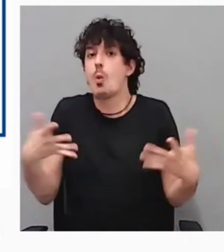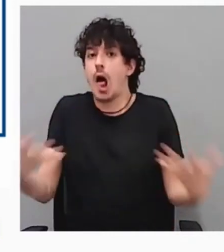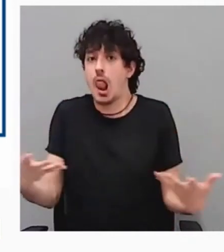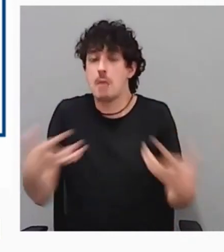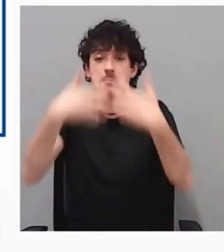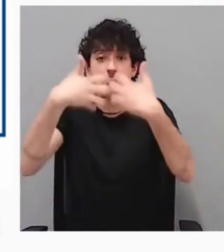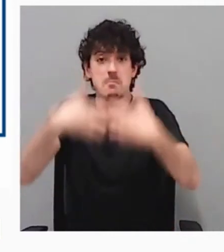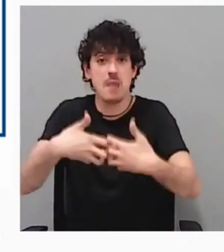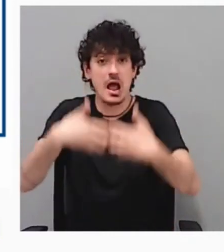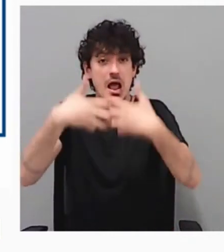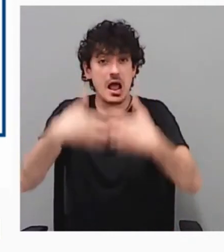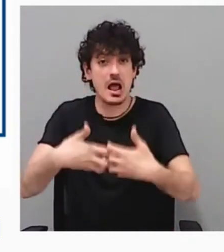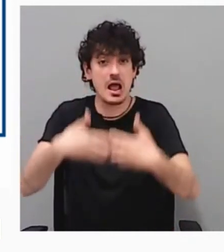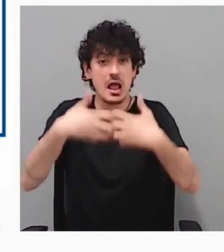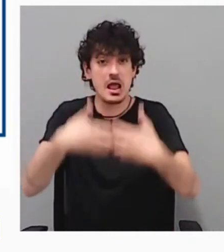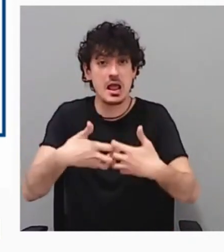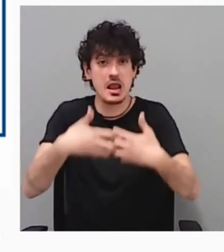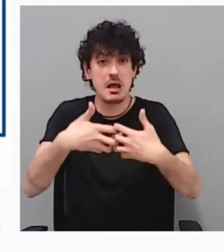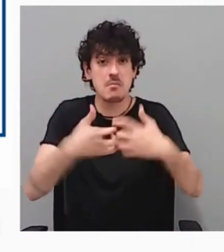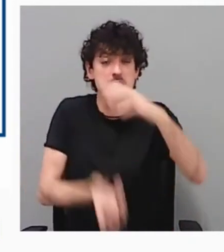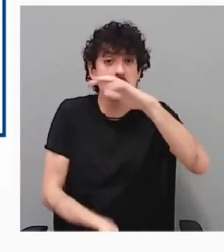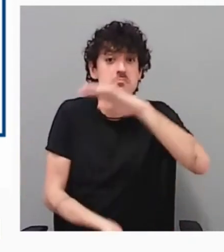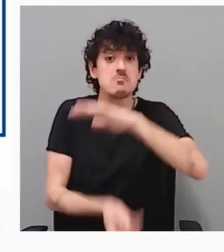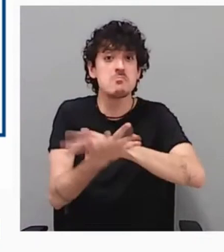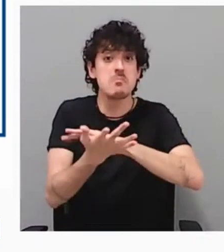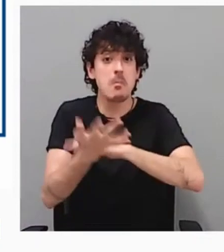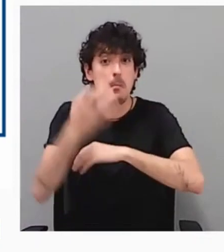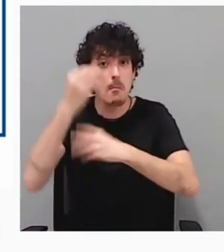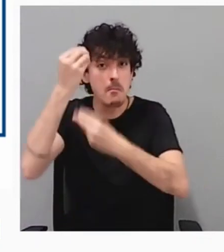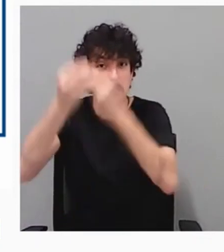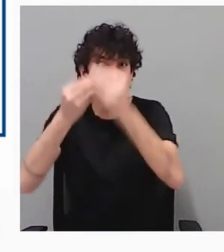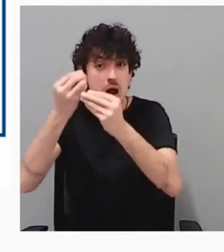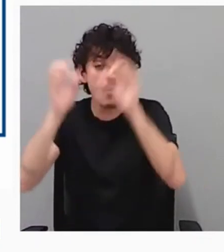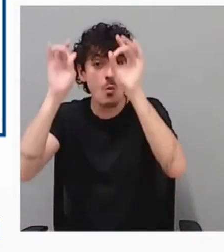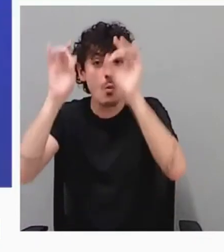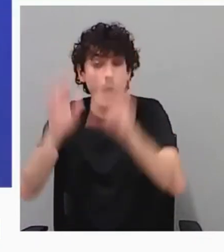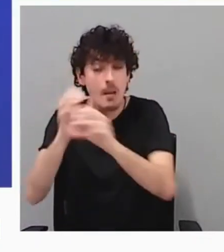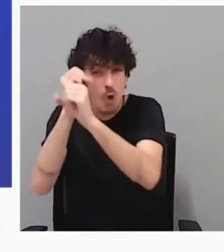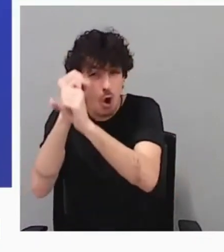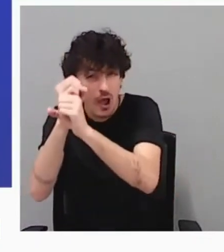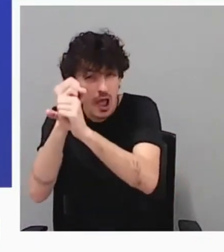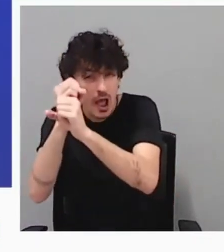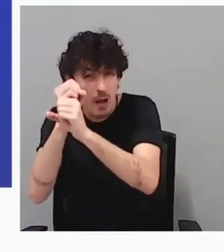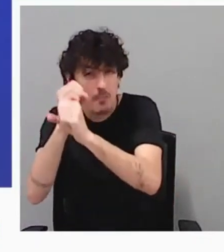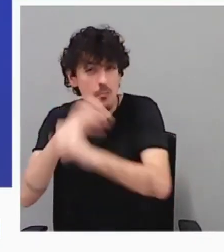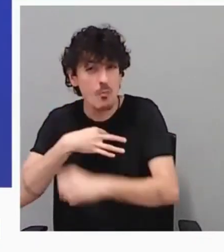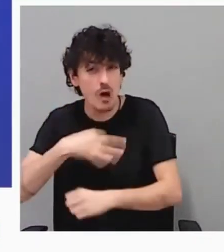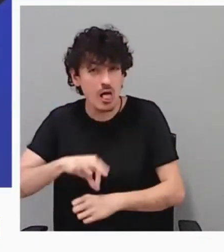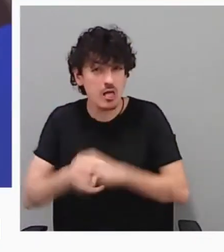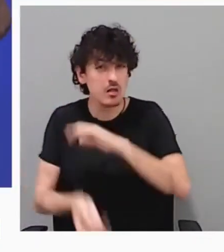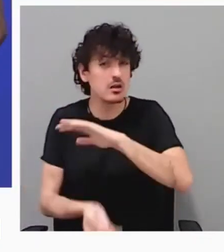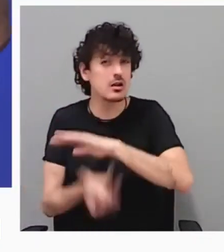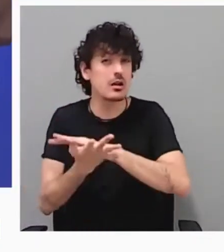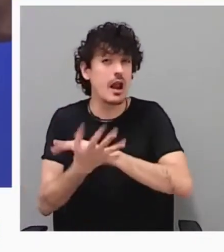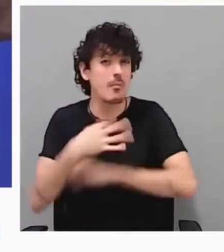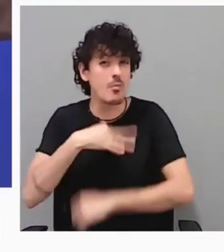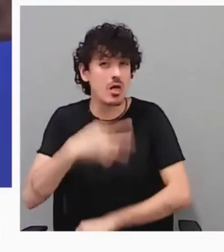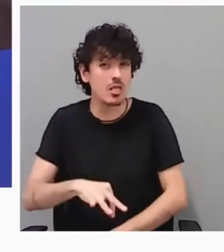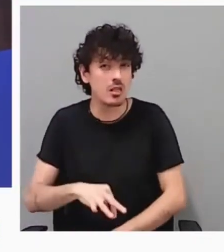que piensen como la biología? El truco de la biología, como empecé al principio, es que